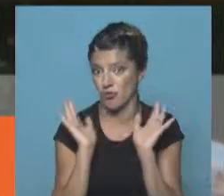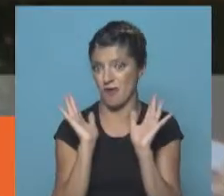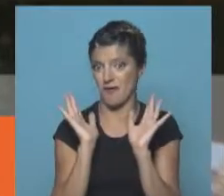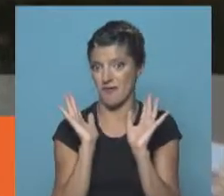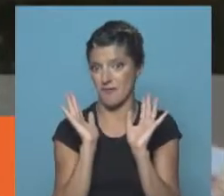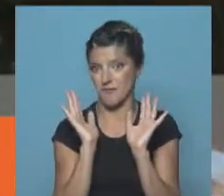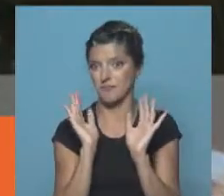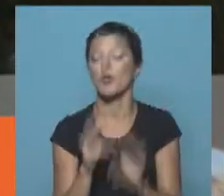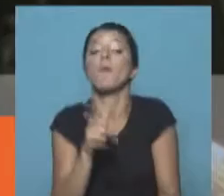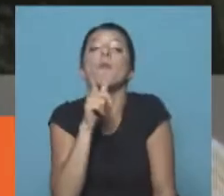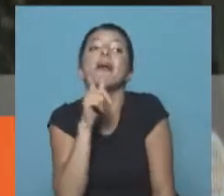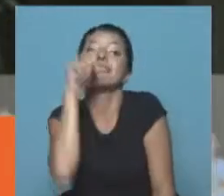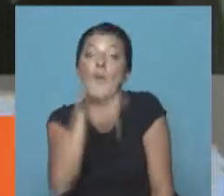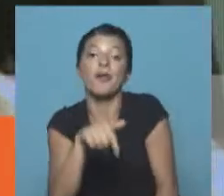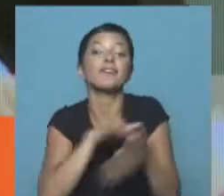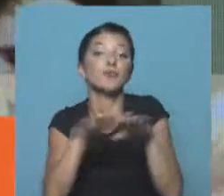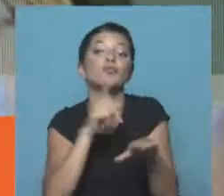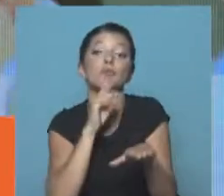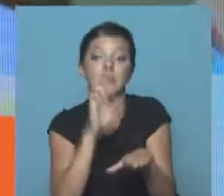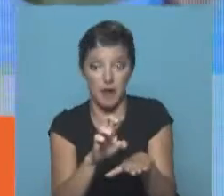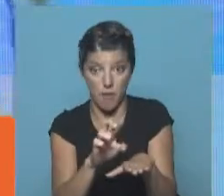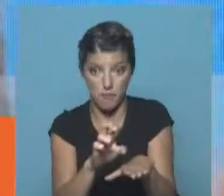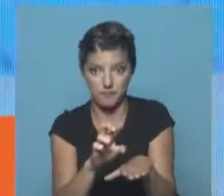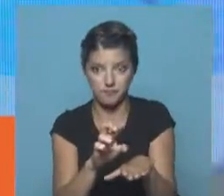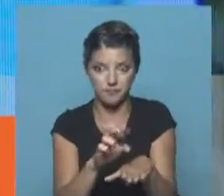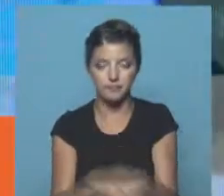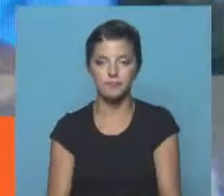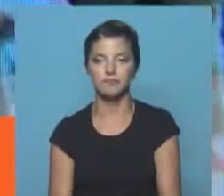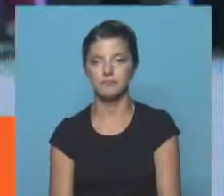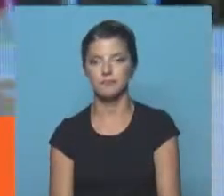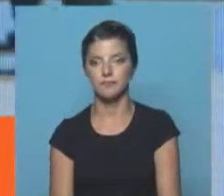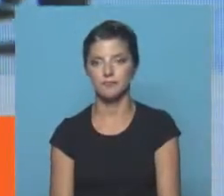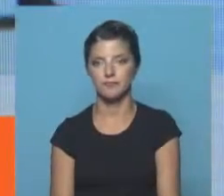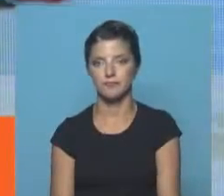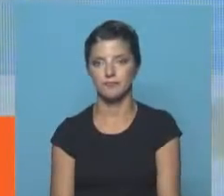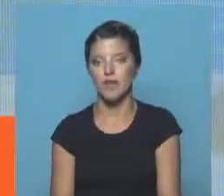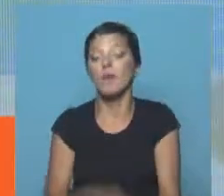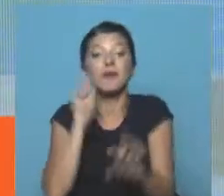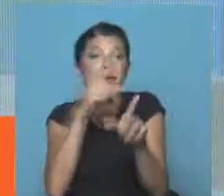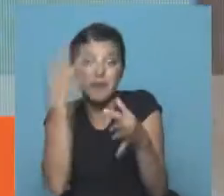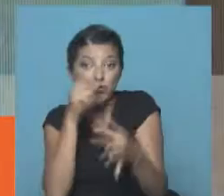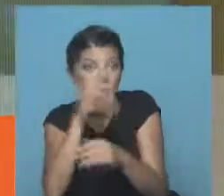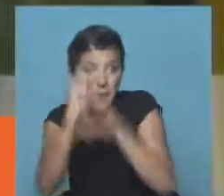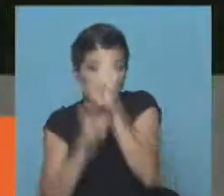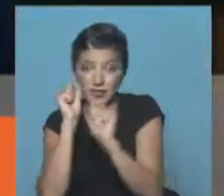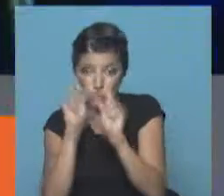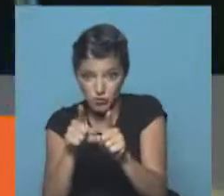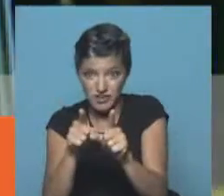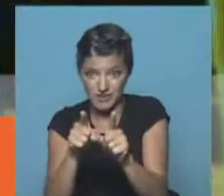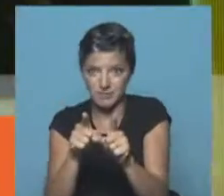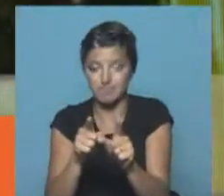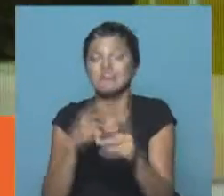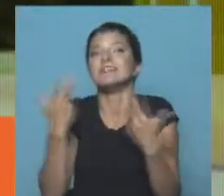Como daría la impresión que es el caso de Trump, en donde los últimos movimientos han tenido que ver también con sus propias empresas. No sé, es